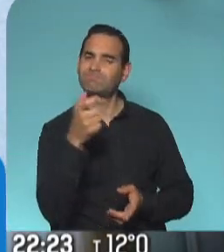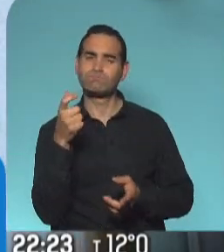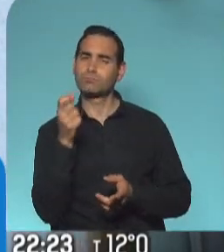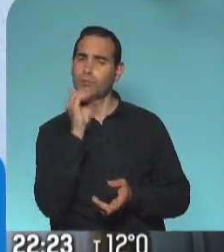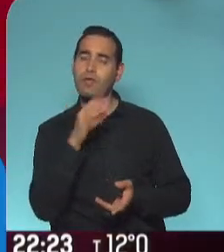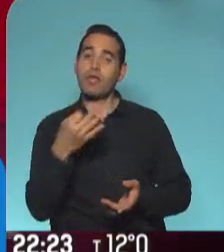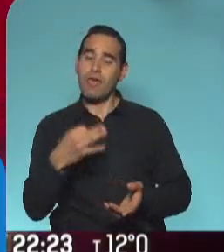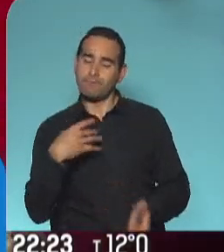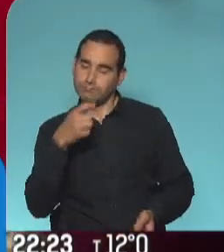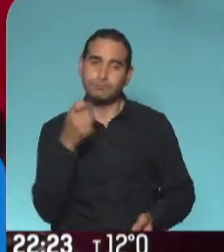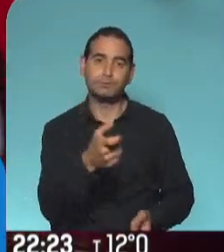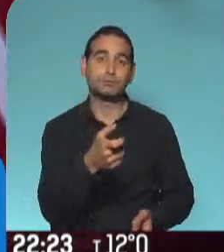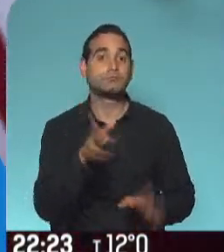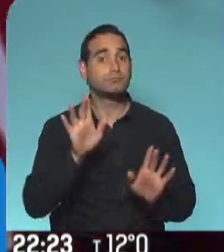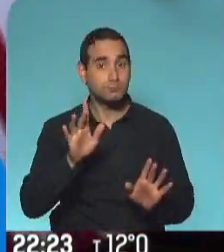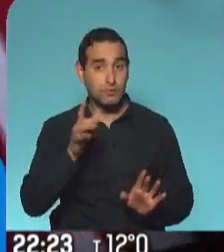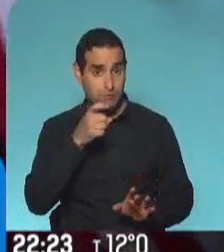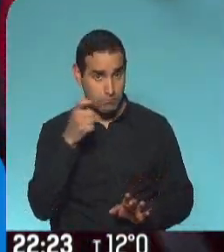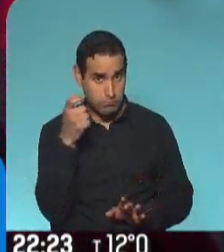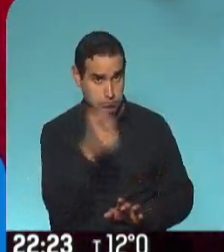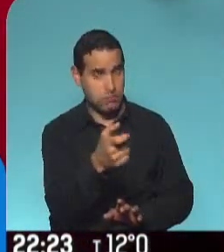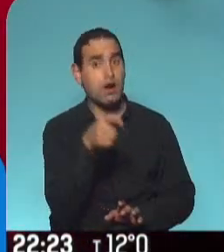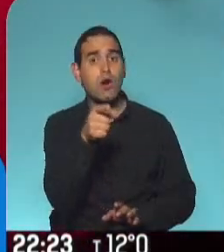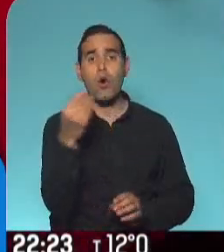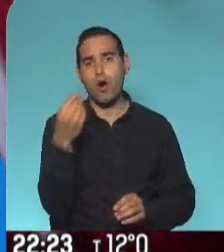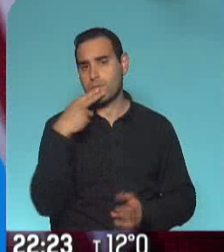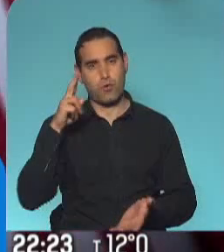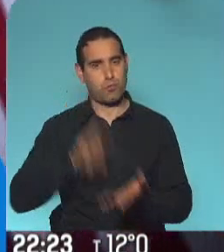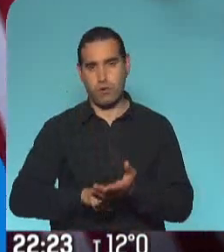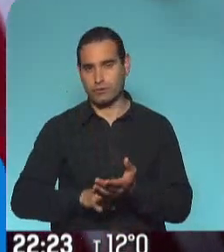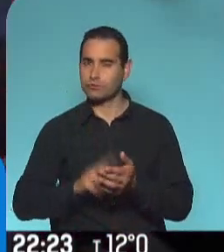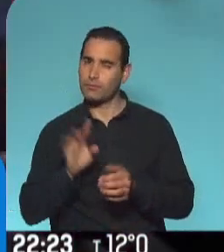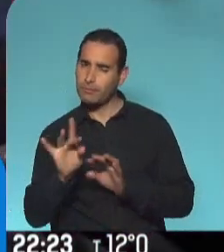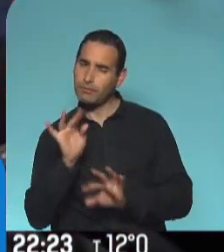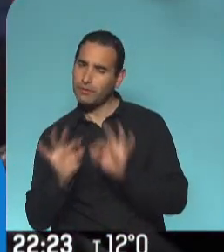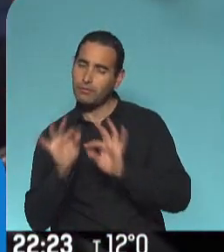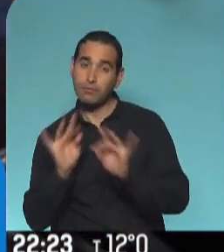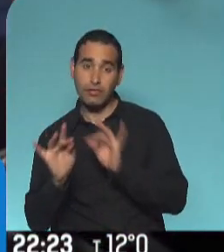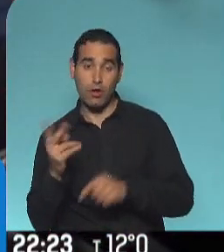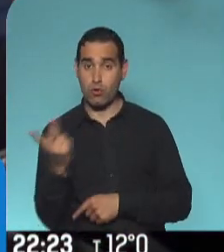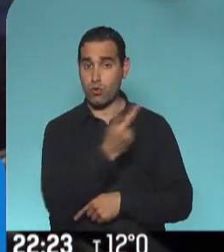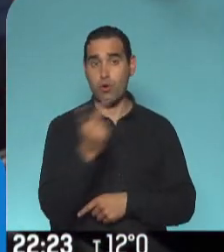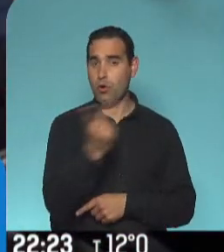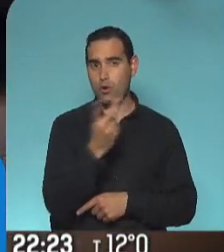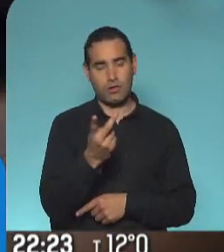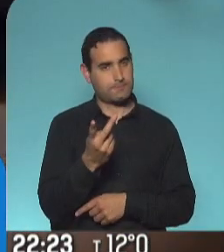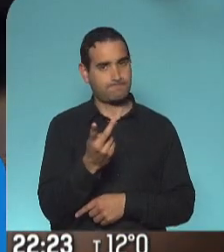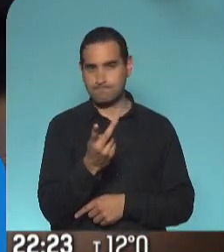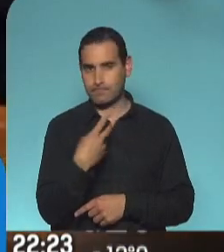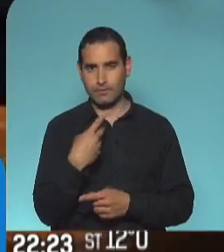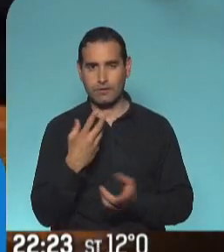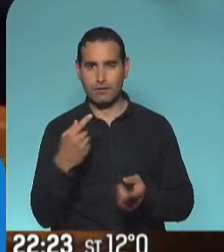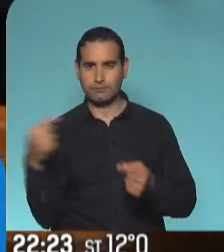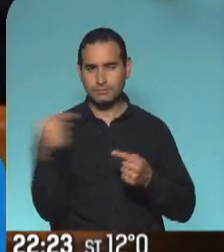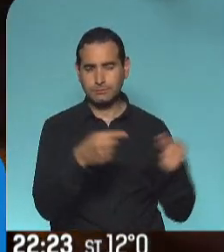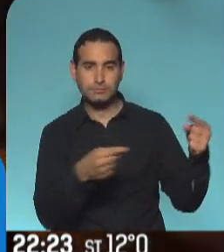sean inevitables. Y en caso de responder, lo hace con arancelamientos selectivos. Ambas partes se han visto envueltas en el juego de la